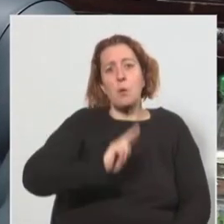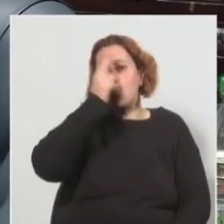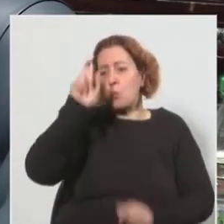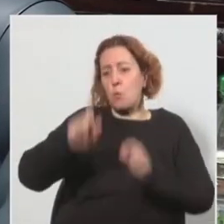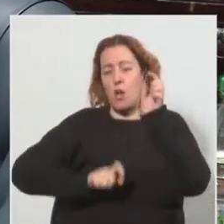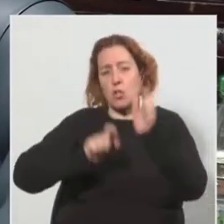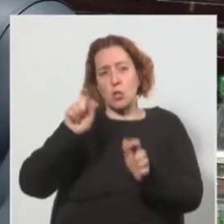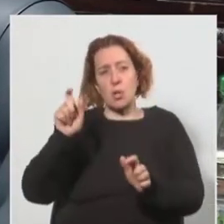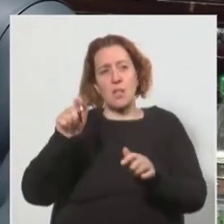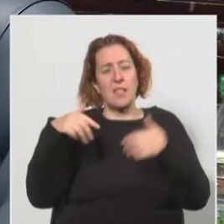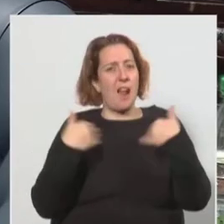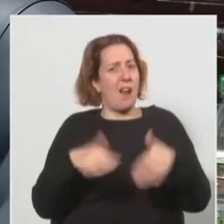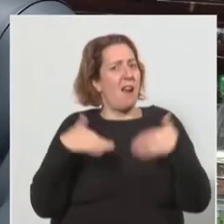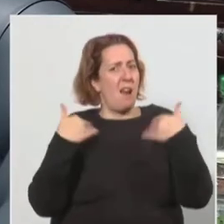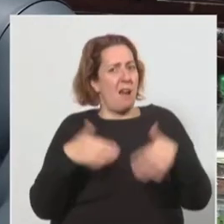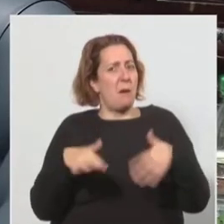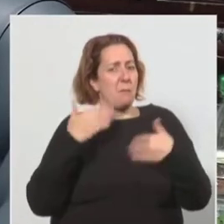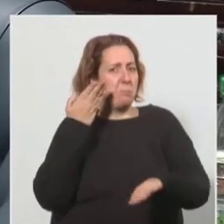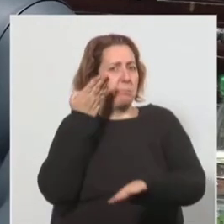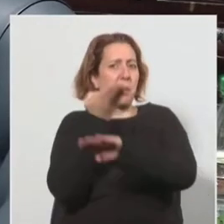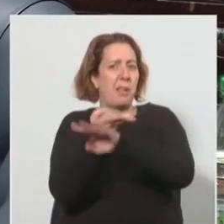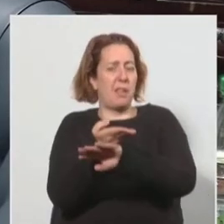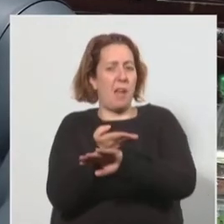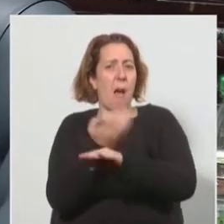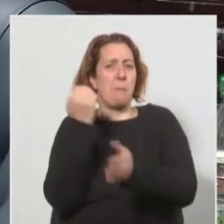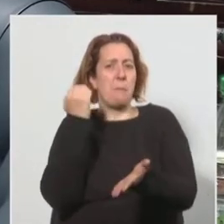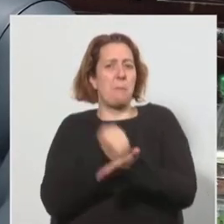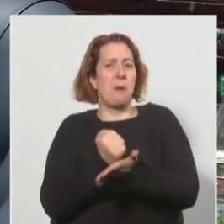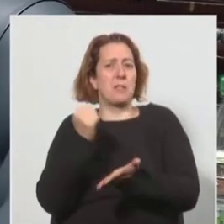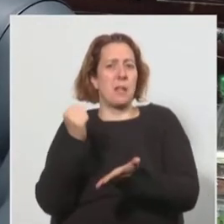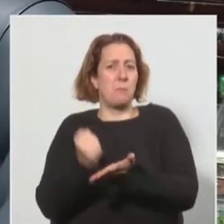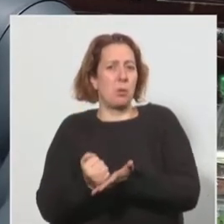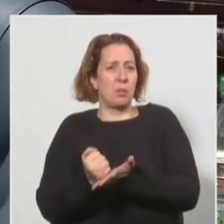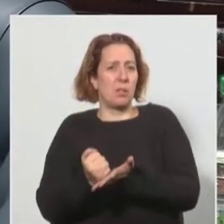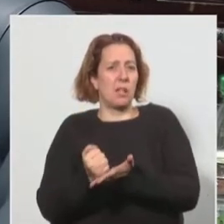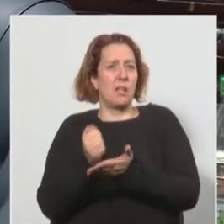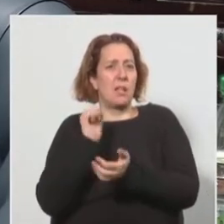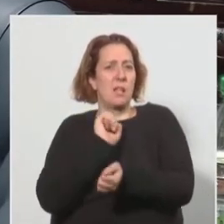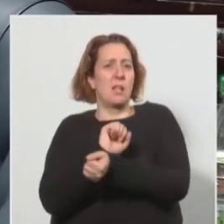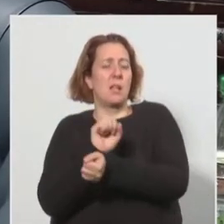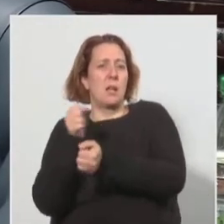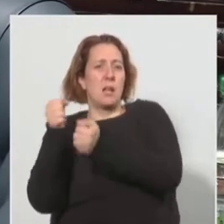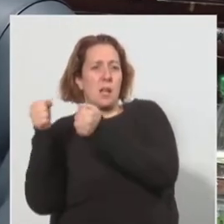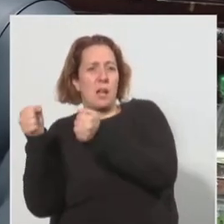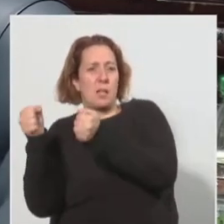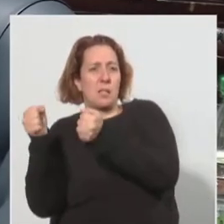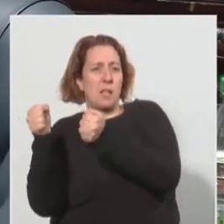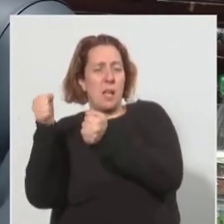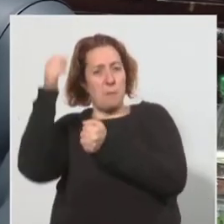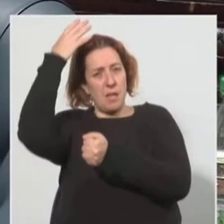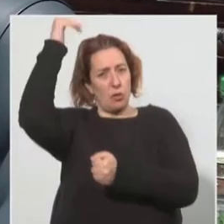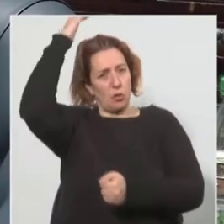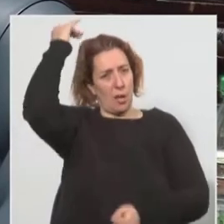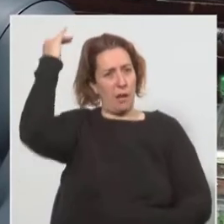tanta prisa solicitaba un pasaporte desde una cárcel de Emiratos